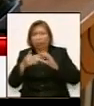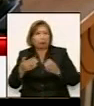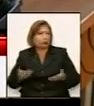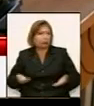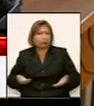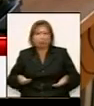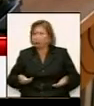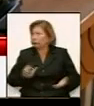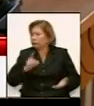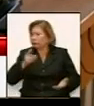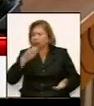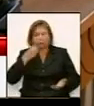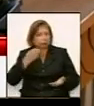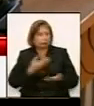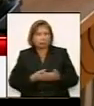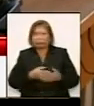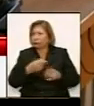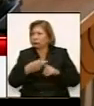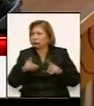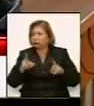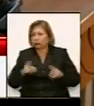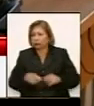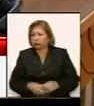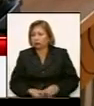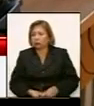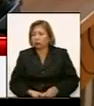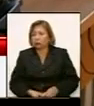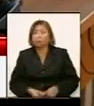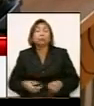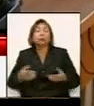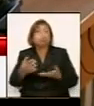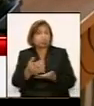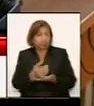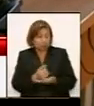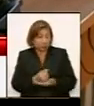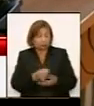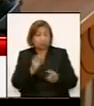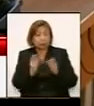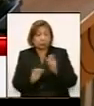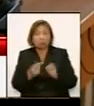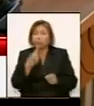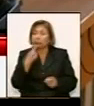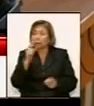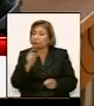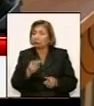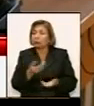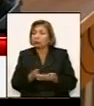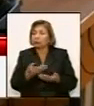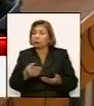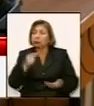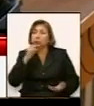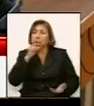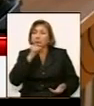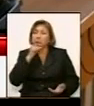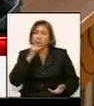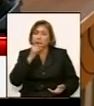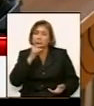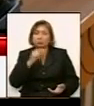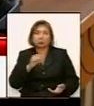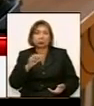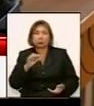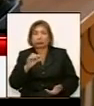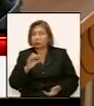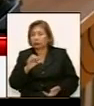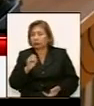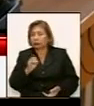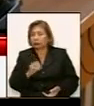no está haciendo un trato diferenciado de digamos, sus consumidores. Y esto lleva a que, por supuesto, mujeres, personas LGBTIQ,